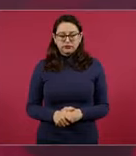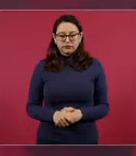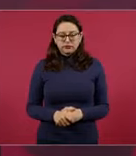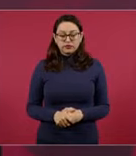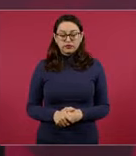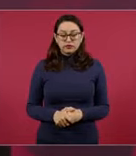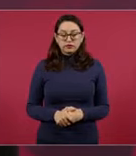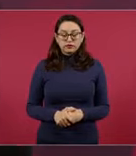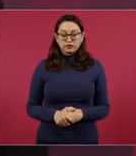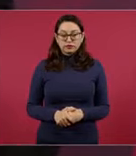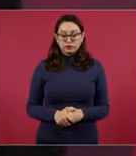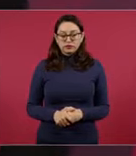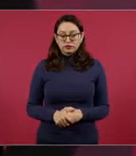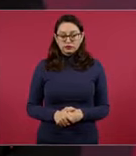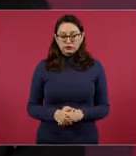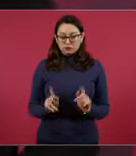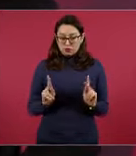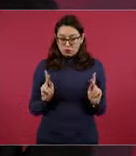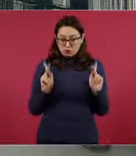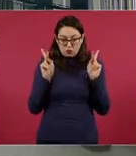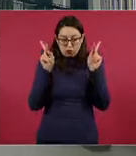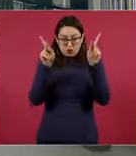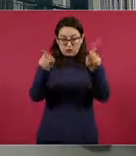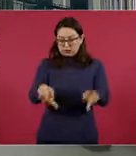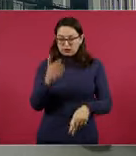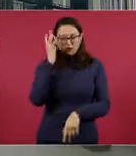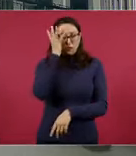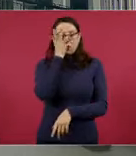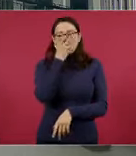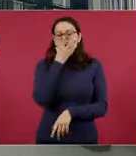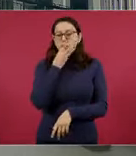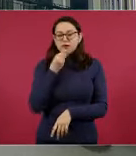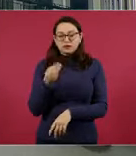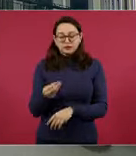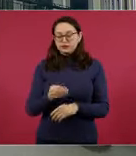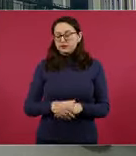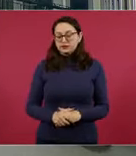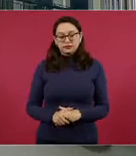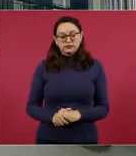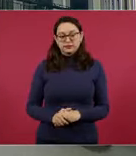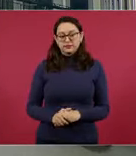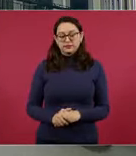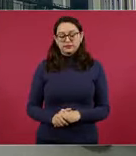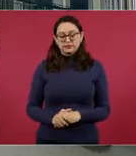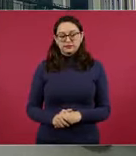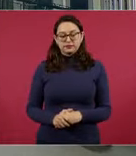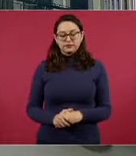es atravesar el Usumacinta. Ese puente es bellísimo. El cañón es.